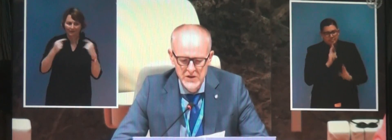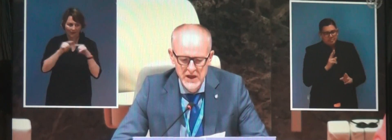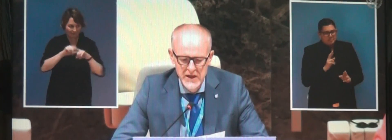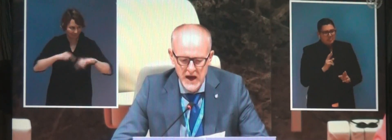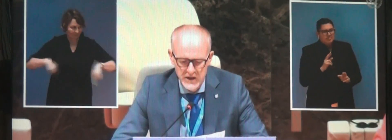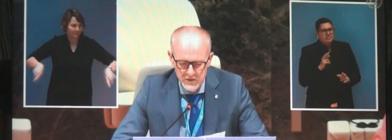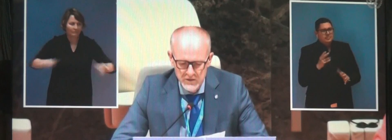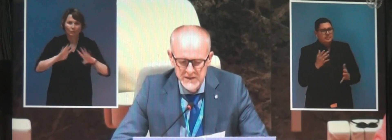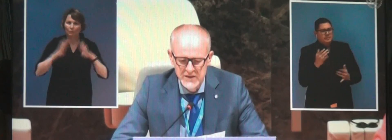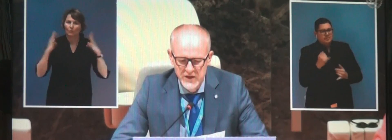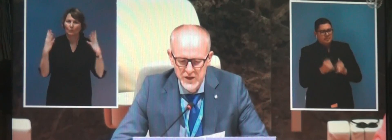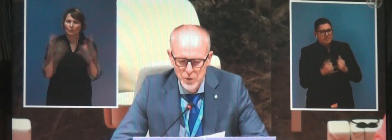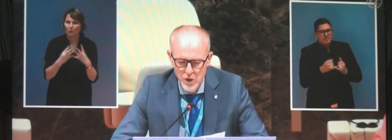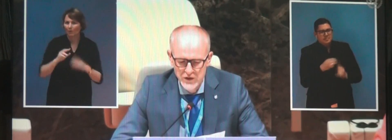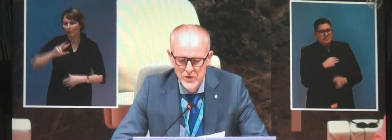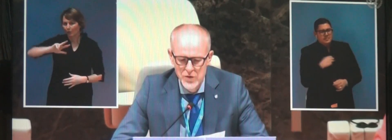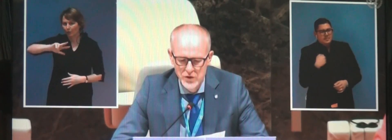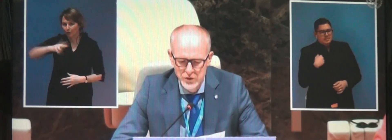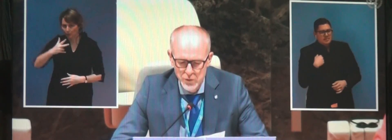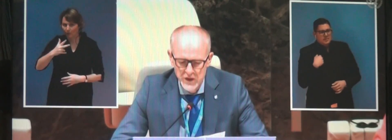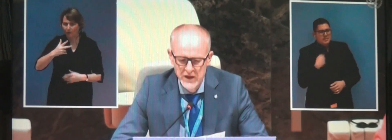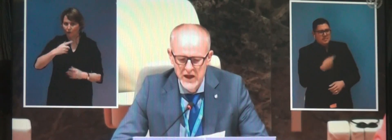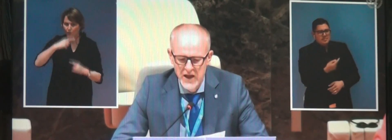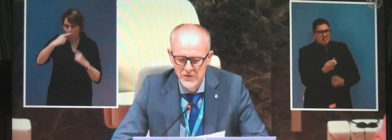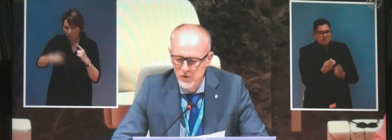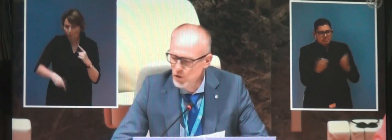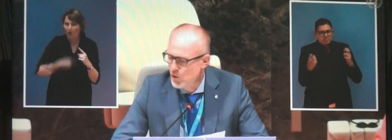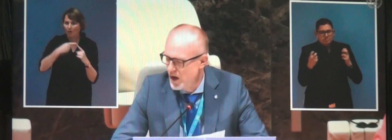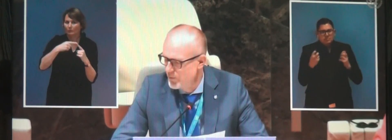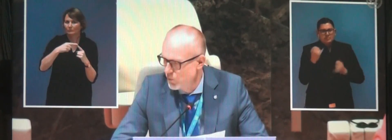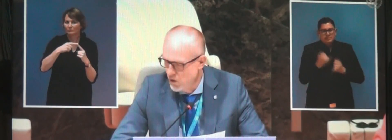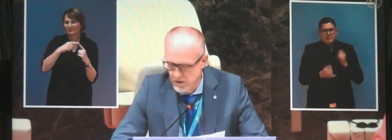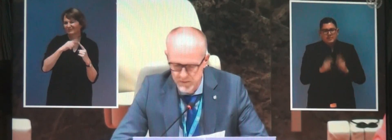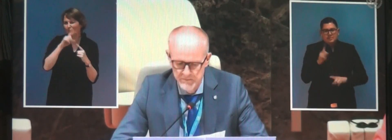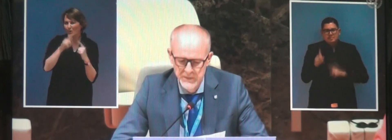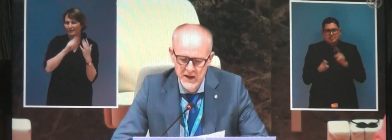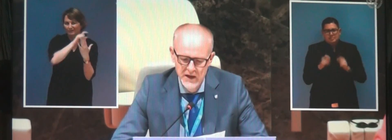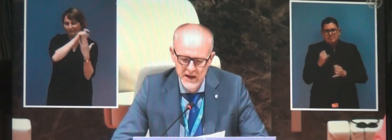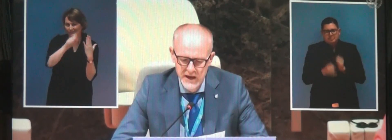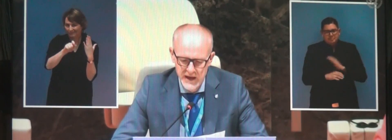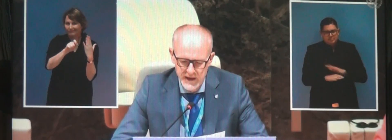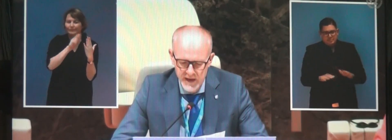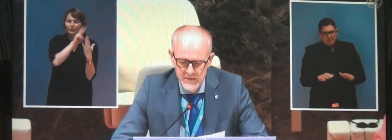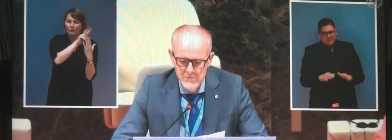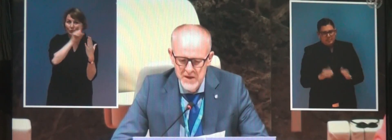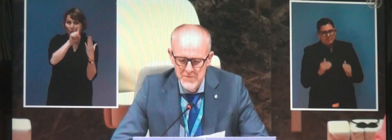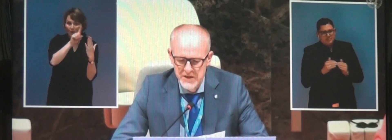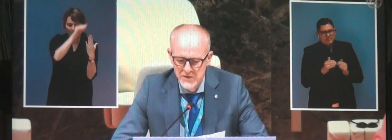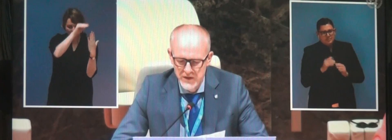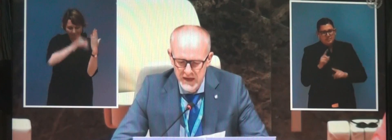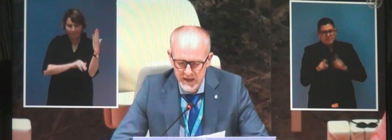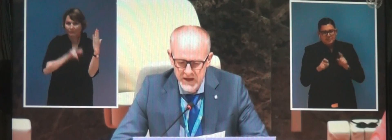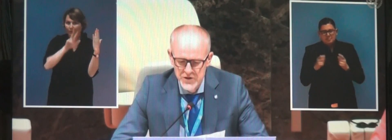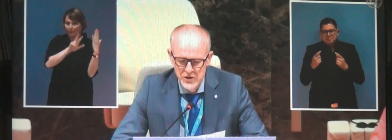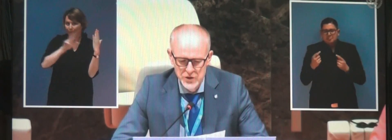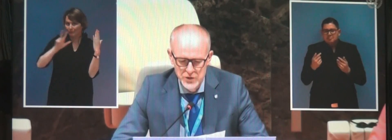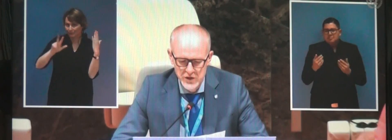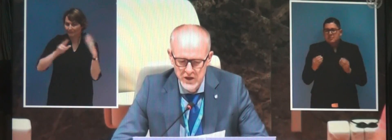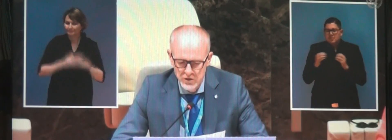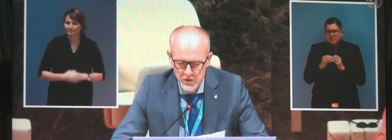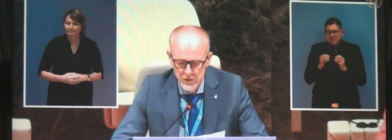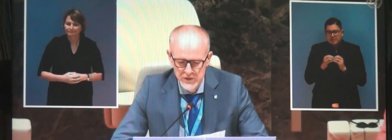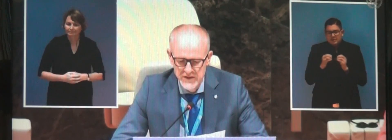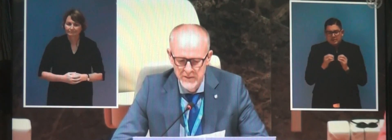harán la última ronda de preguntas sobre los artículos 21 a 33 y también preguntas de seguimiento. Y una vez